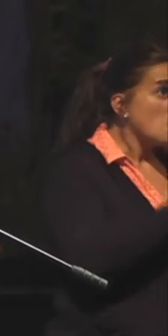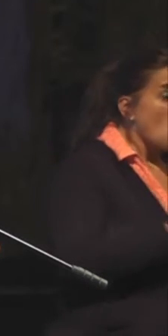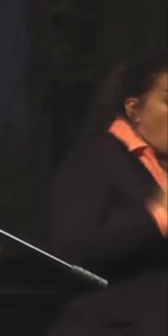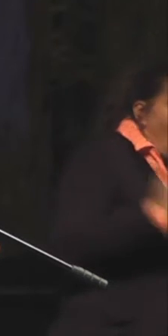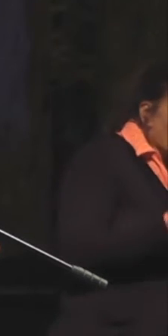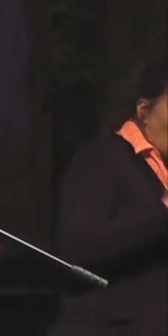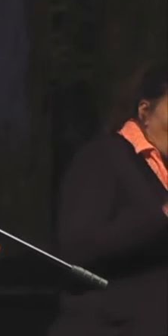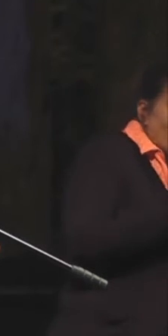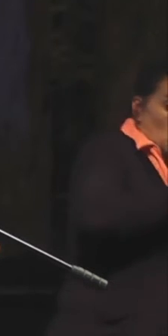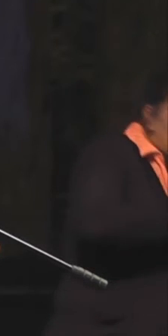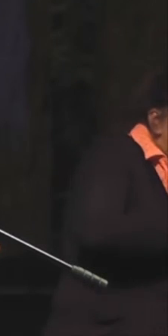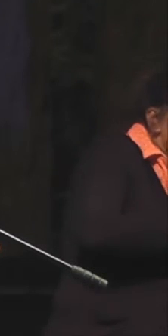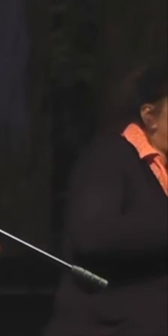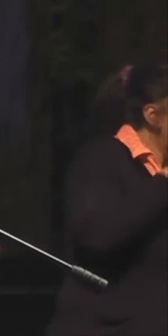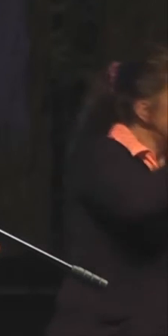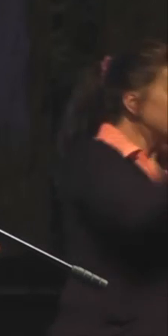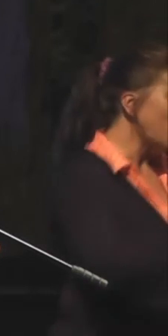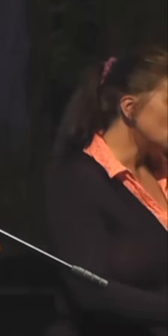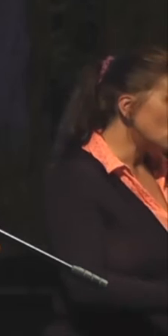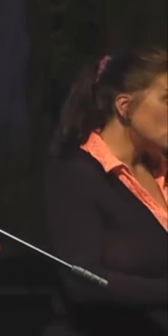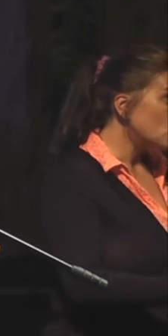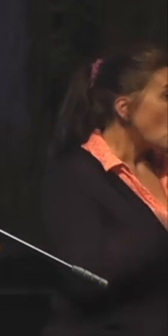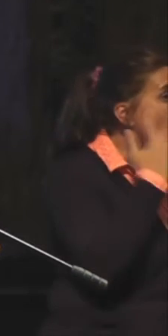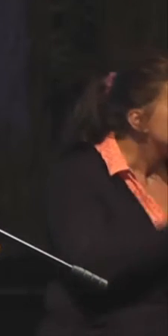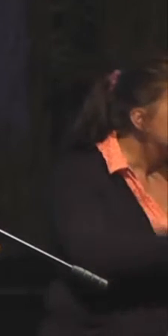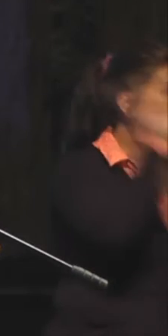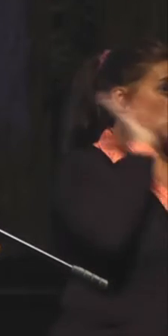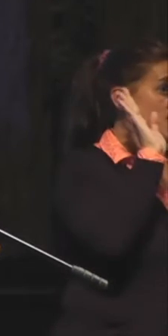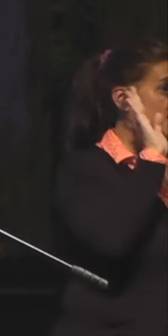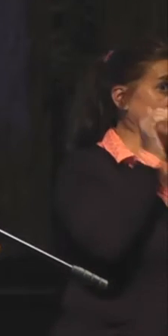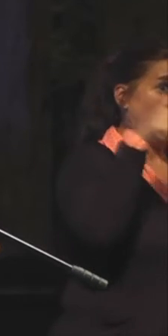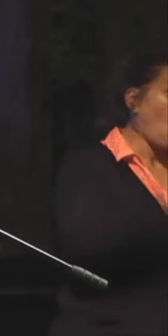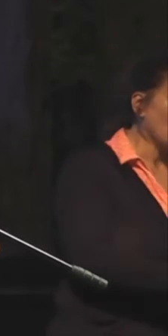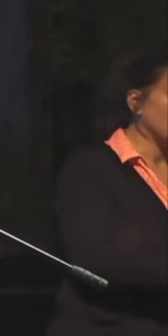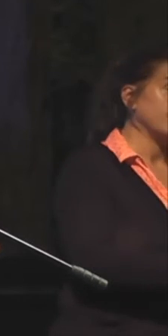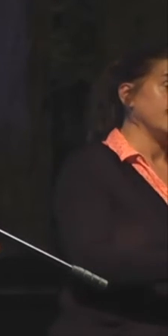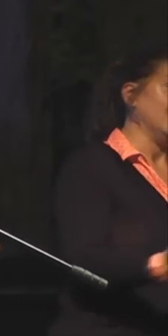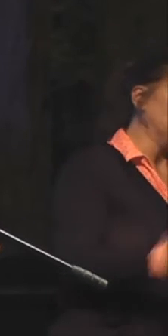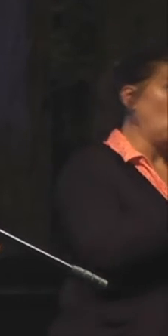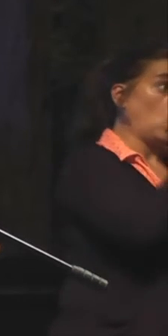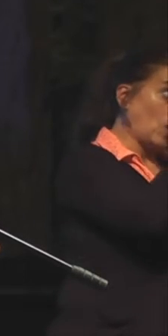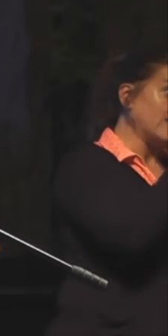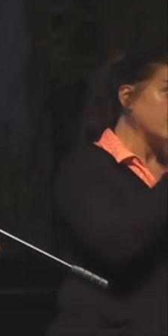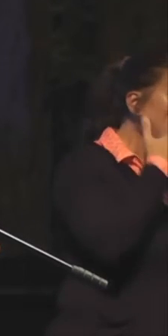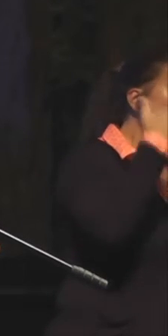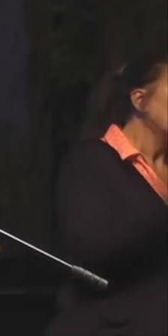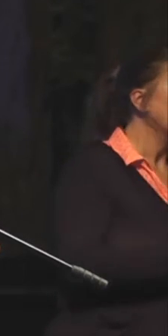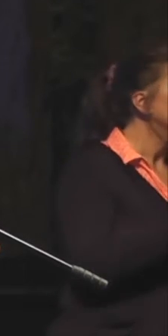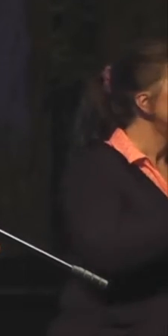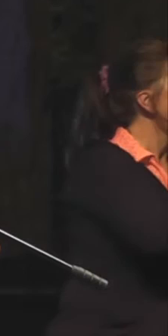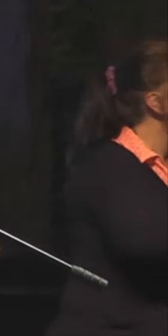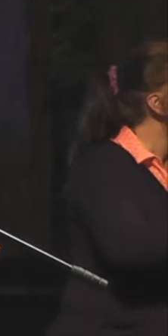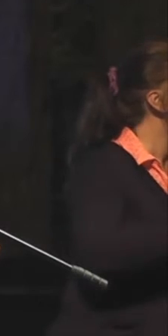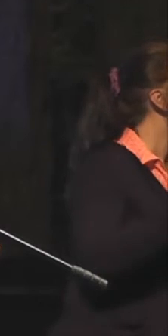en nuestro tiempo con las mayorías imperantes hoy aquí en el país yo creo que es uno de los roles más